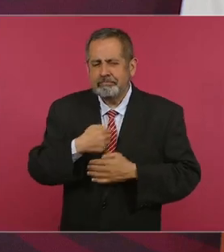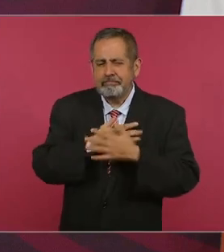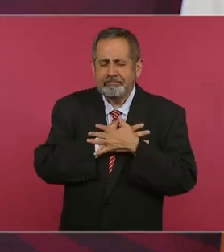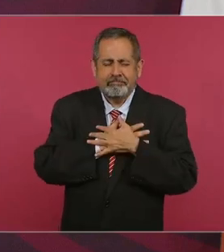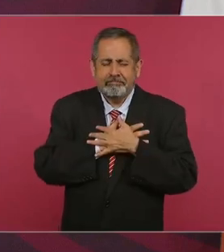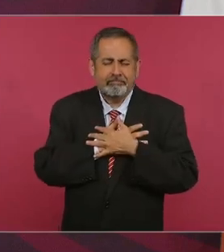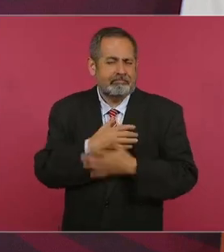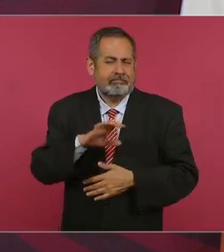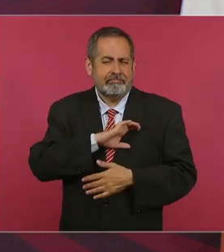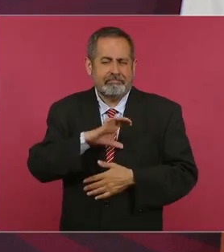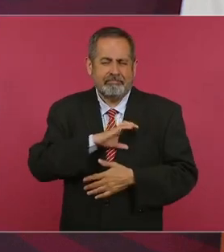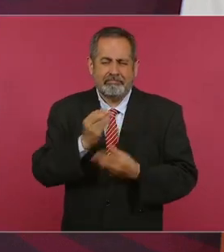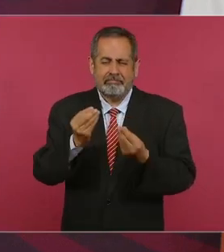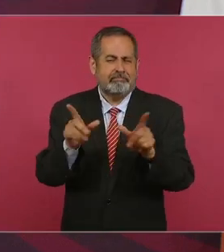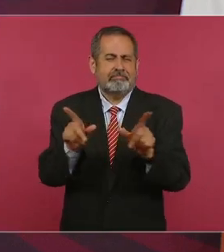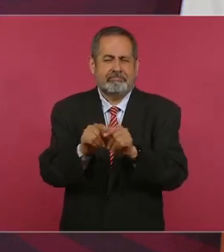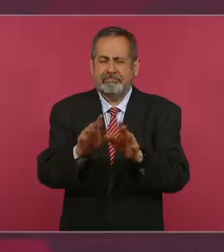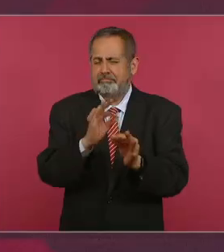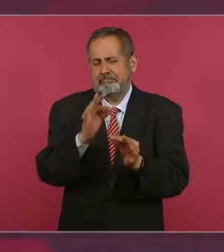nos queremos mucho.